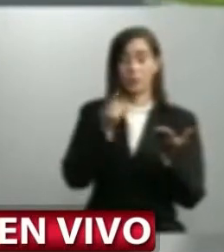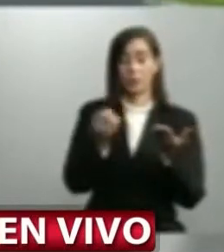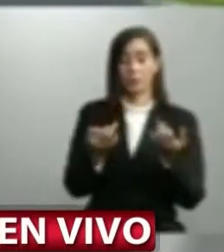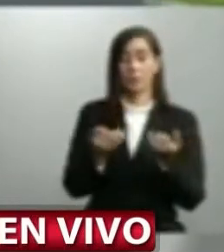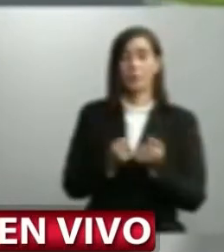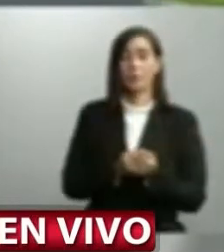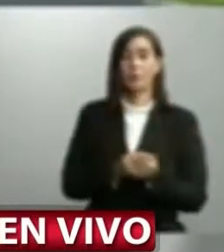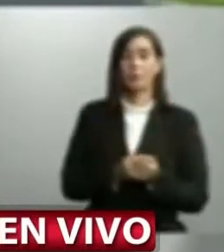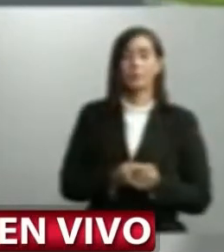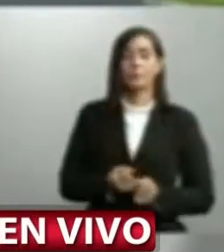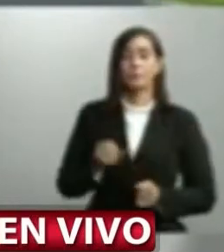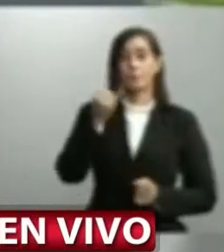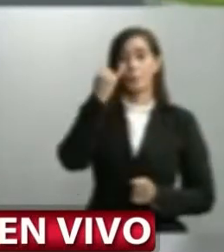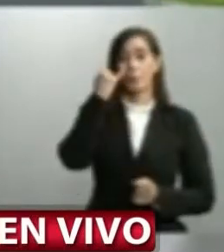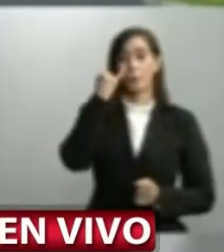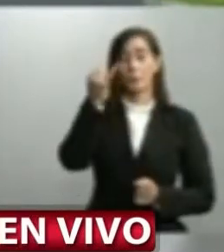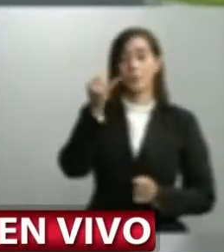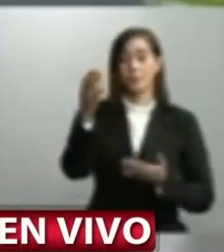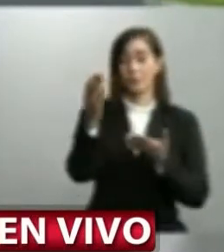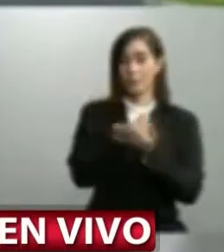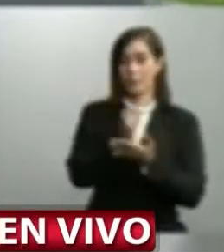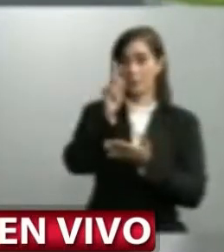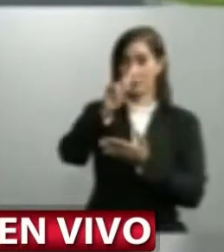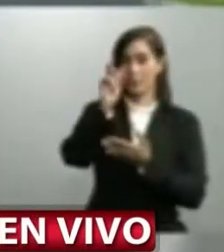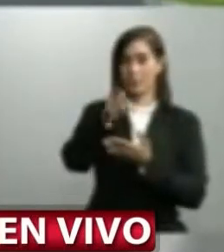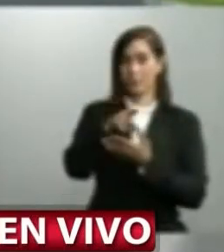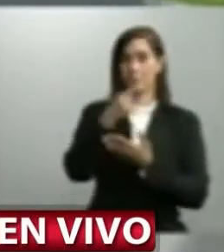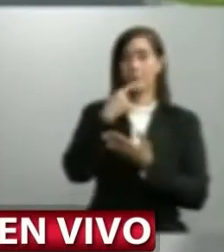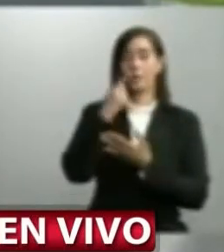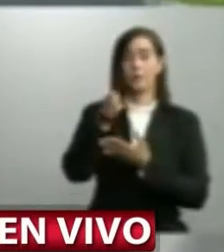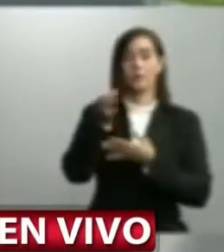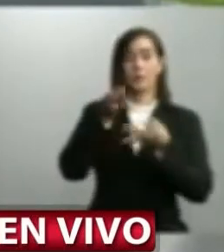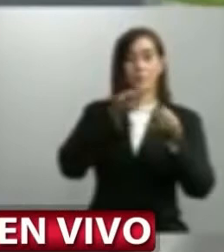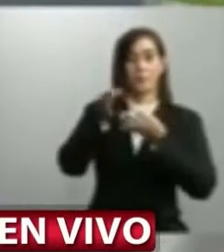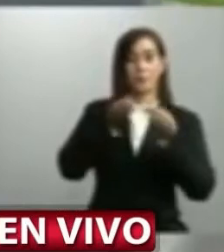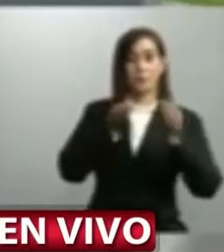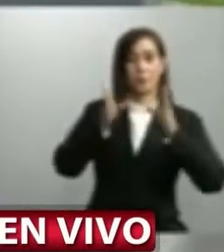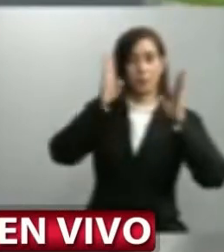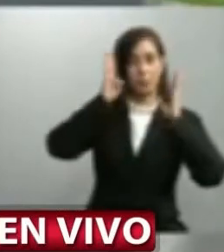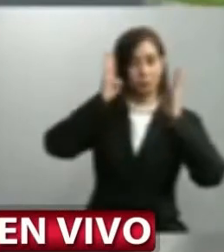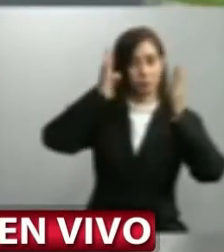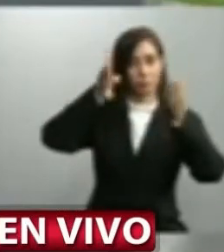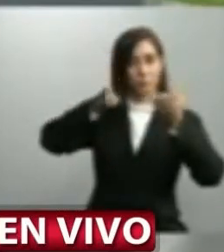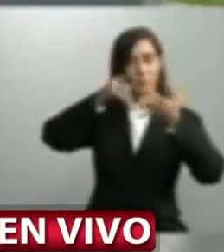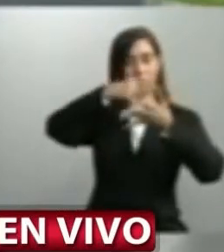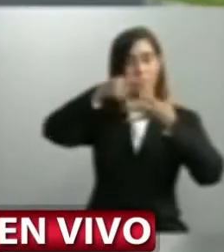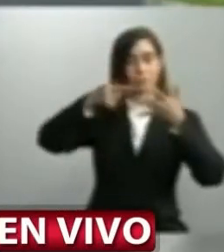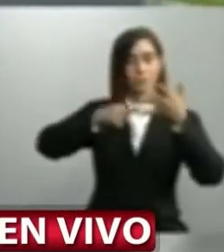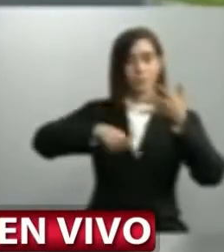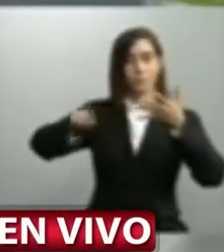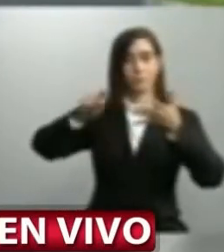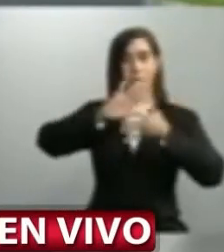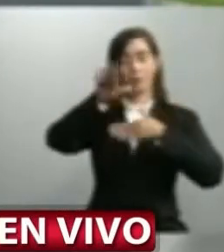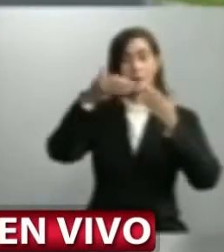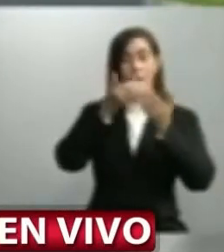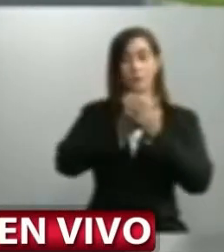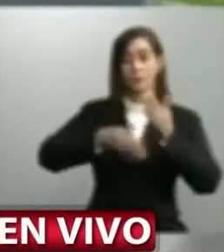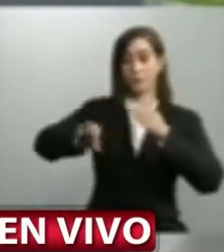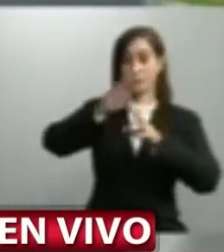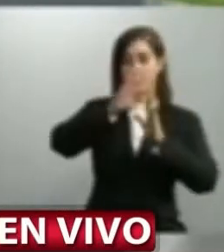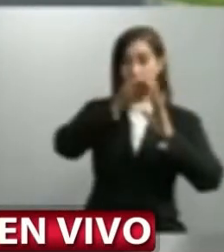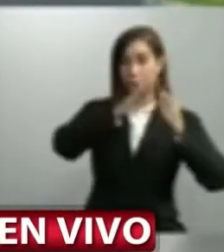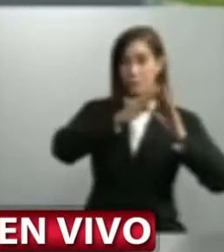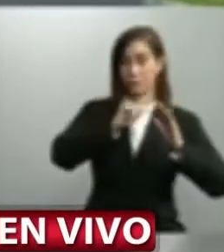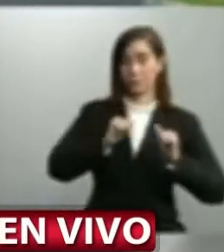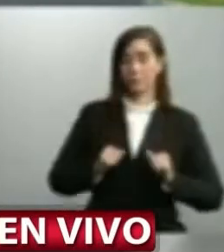alusión. Pero fíjese que aprovecho esa pregunta que usted hace para poner atención en lo siguiente, y esto vale para toda la